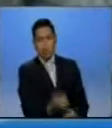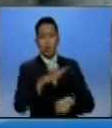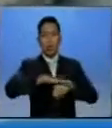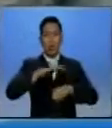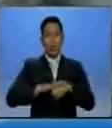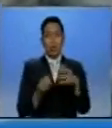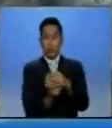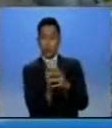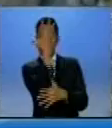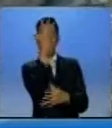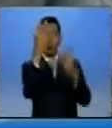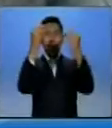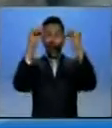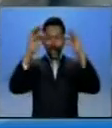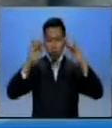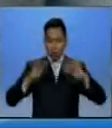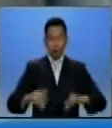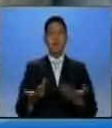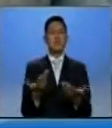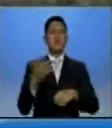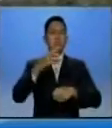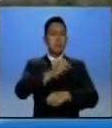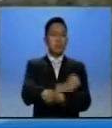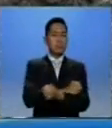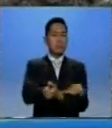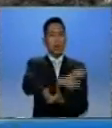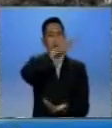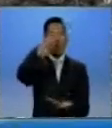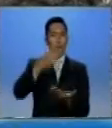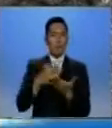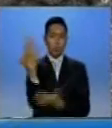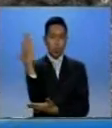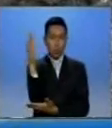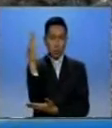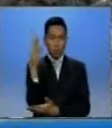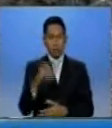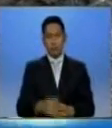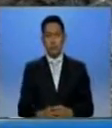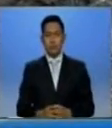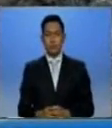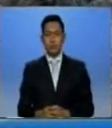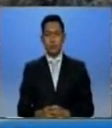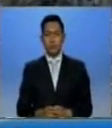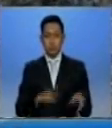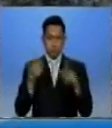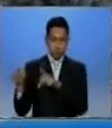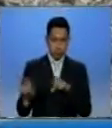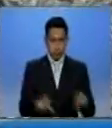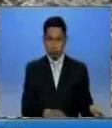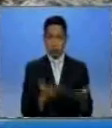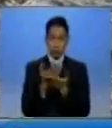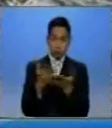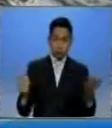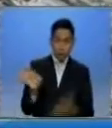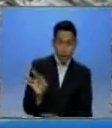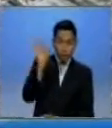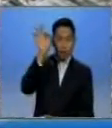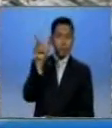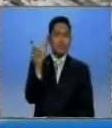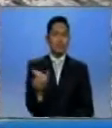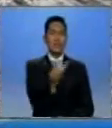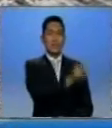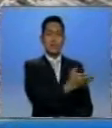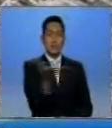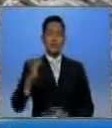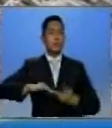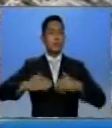volcánica expulsadas por la mama tungurahua preparando el ensilaje así encontramos a los pobladores de